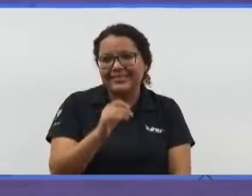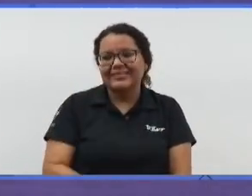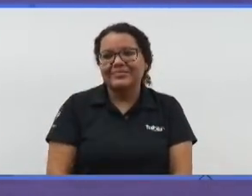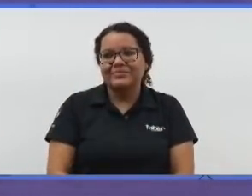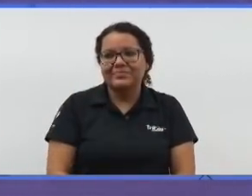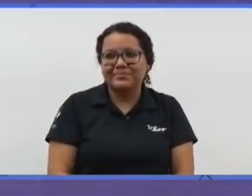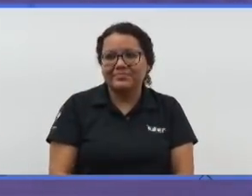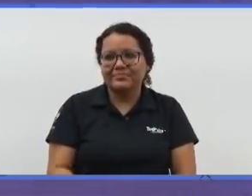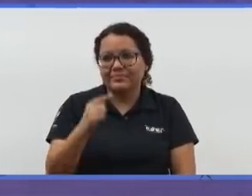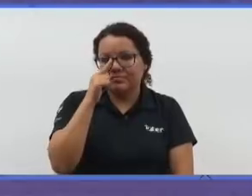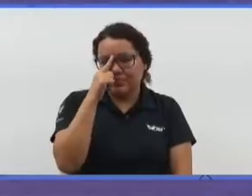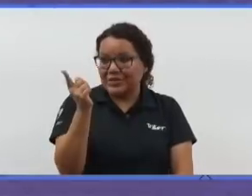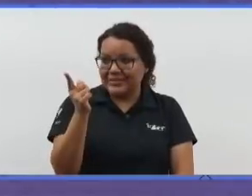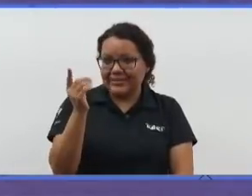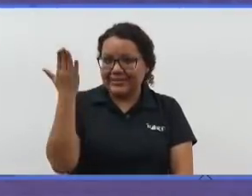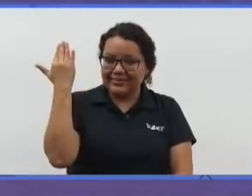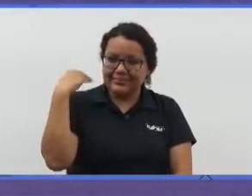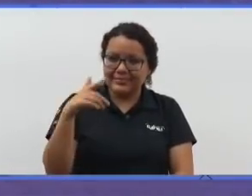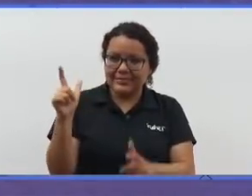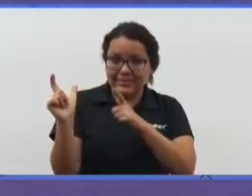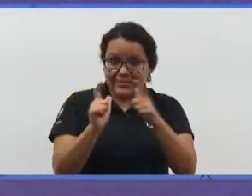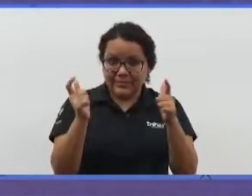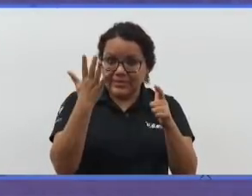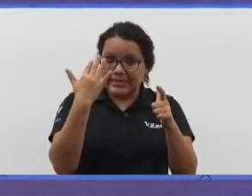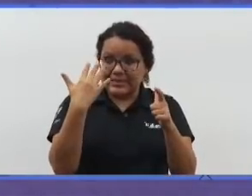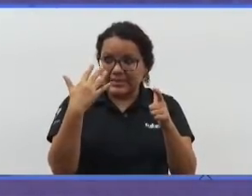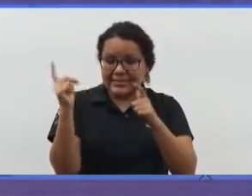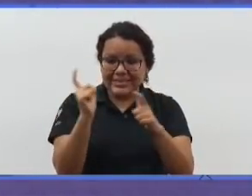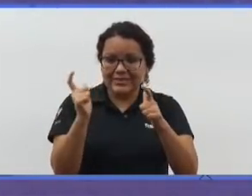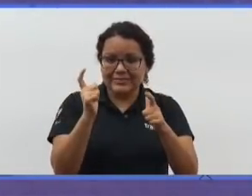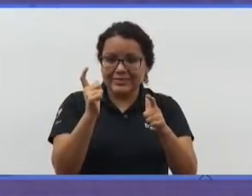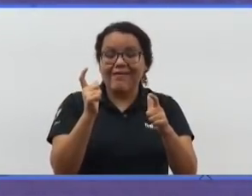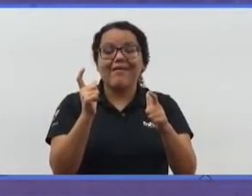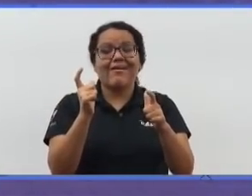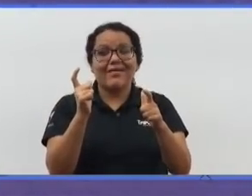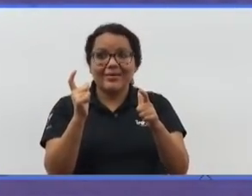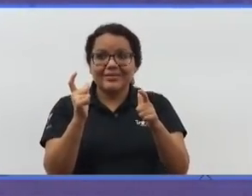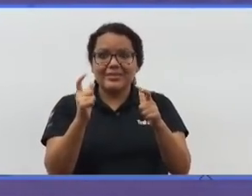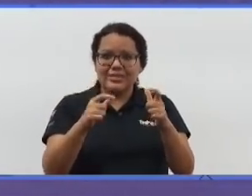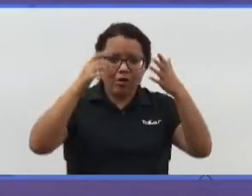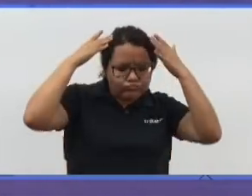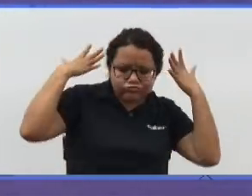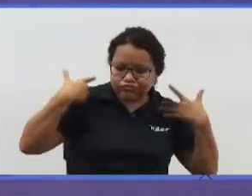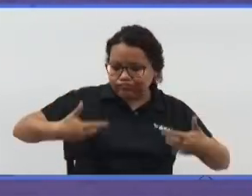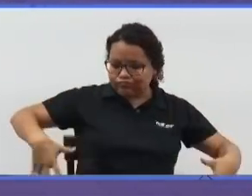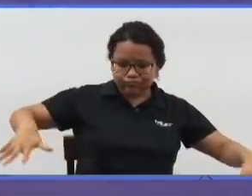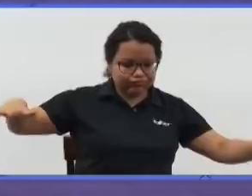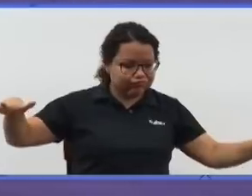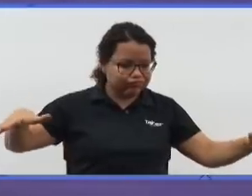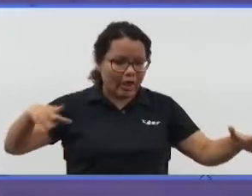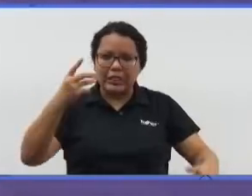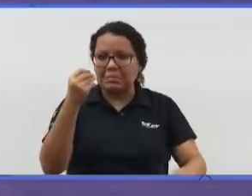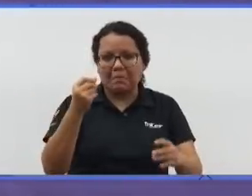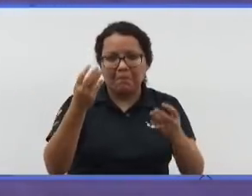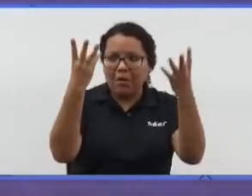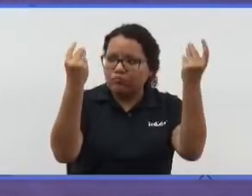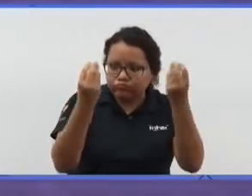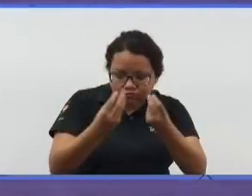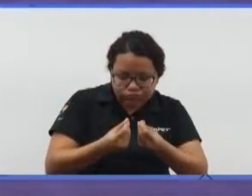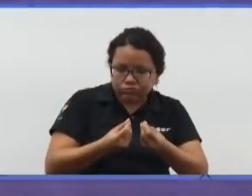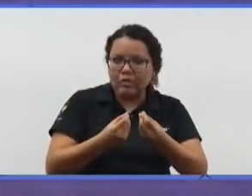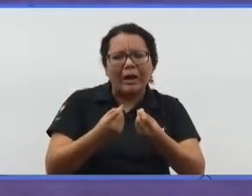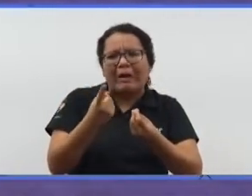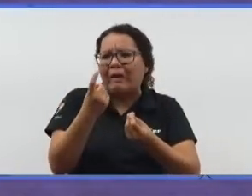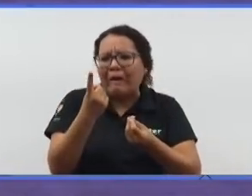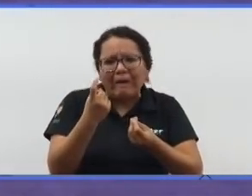cuando cumplió 15 años hay hermanos y era más grande el vestido que el presupuesto ahí tenía usted